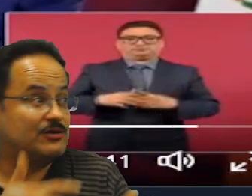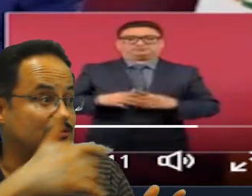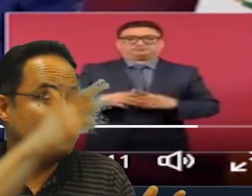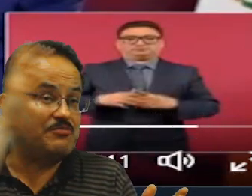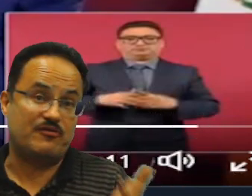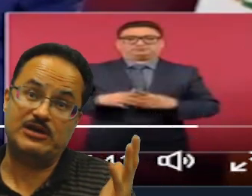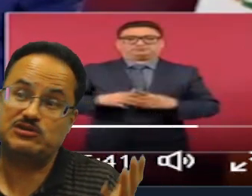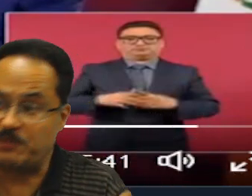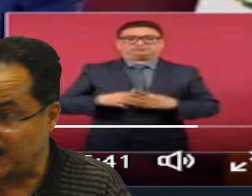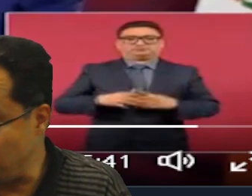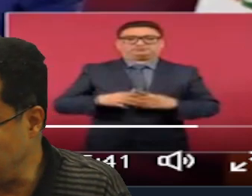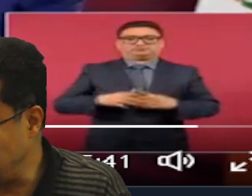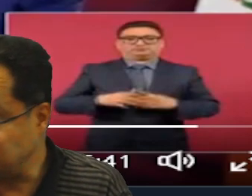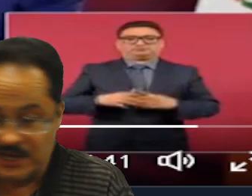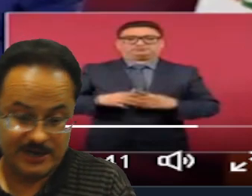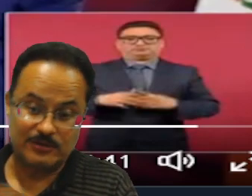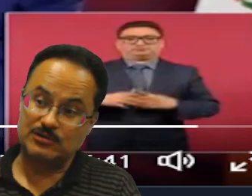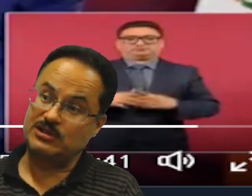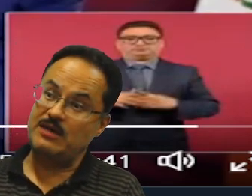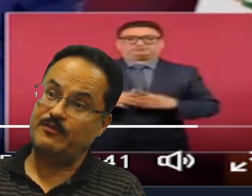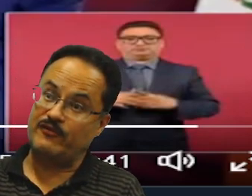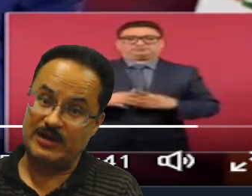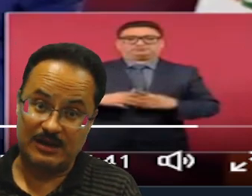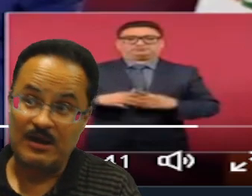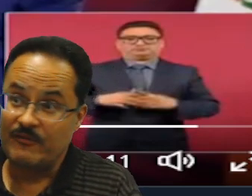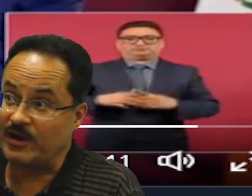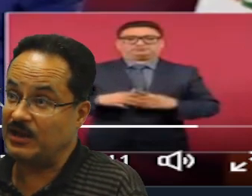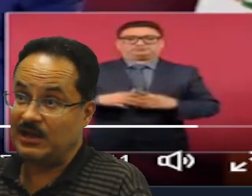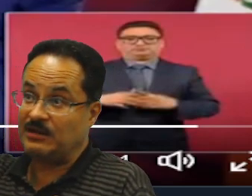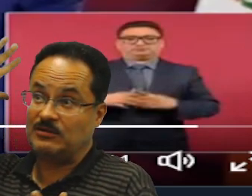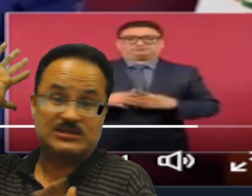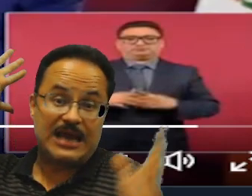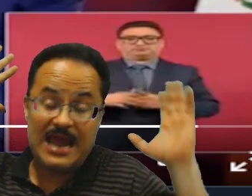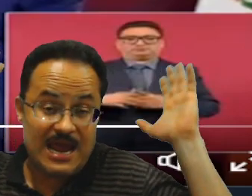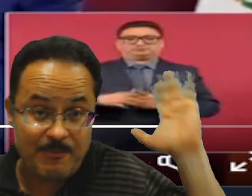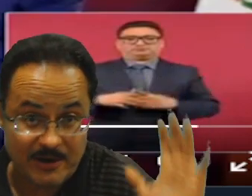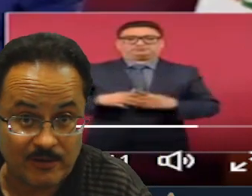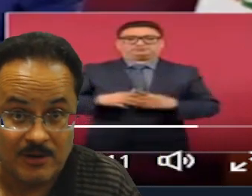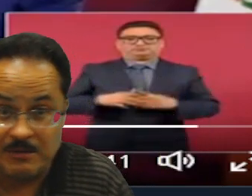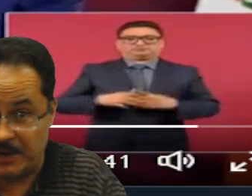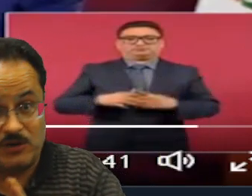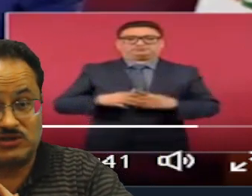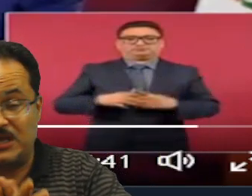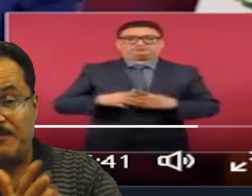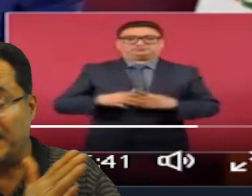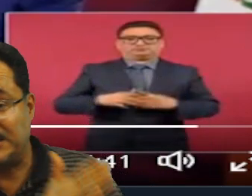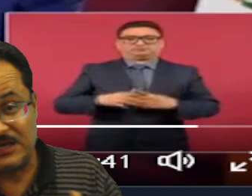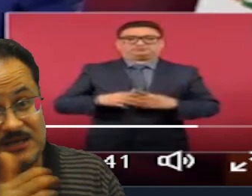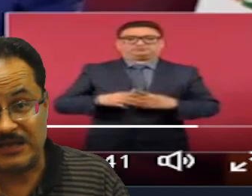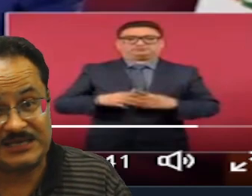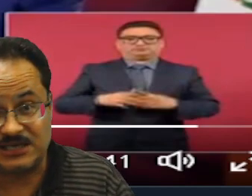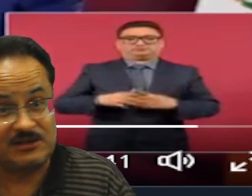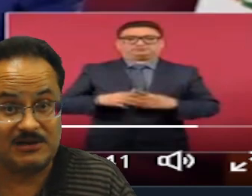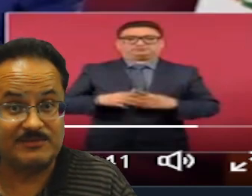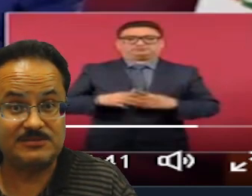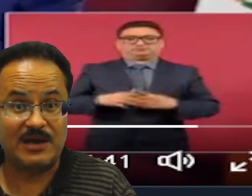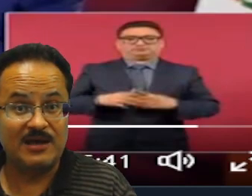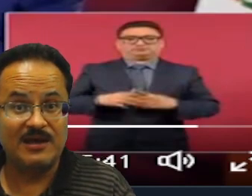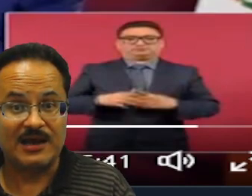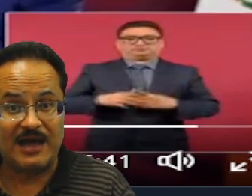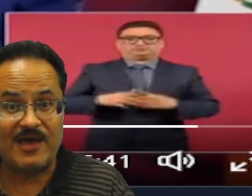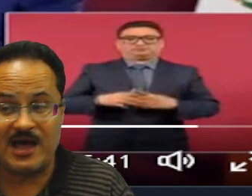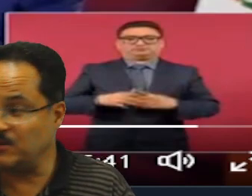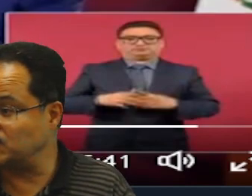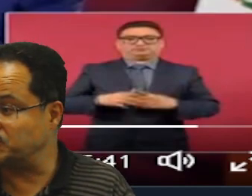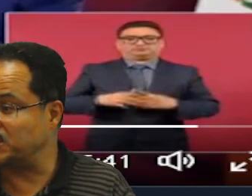en otro tiempo fue el chupacabras en otro tiempo fue fue no sé qué pero pero siempre así ha seguido la misma